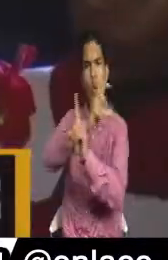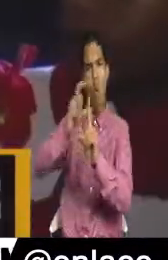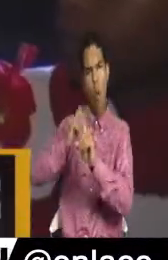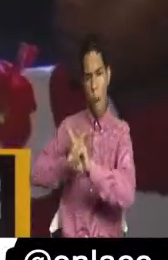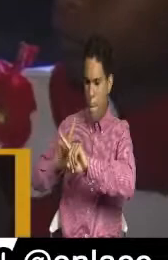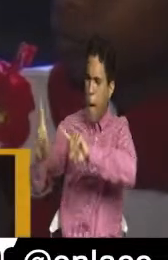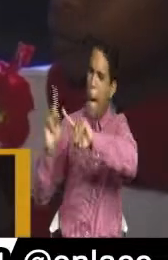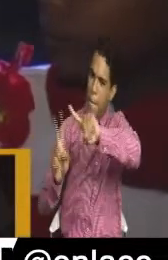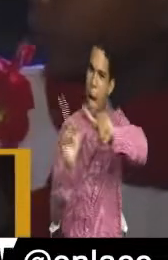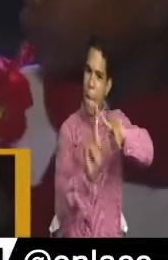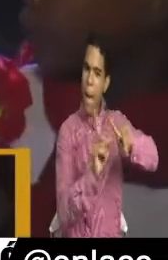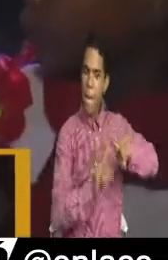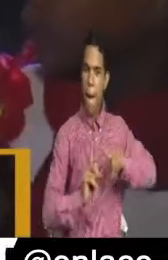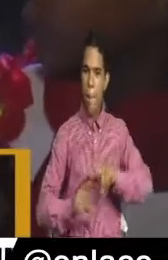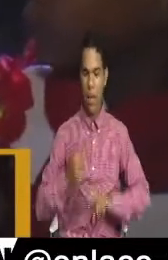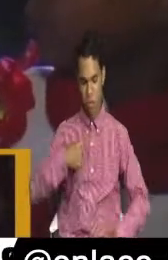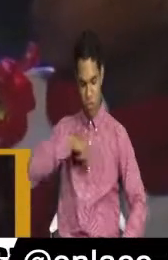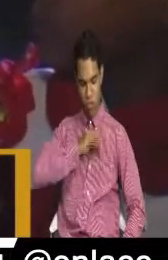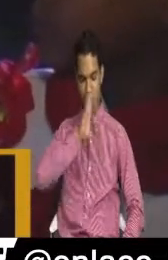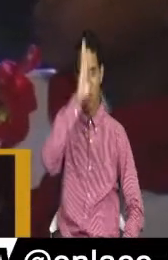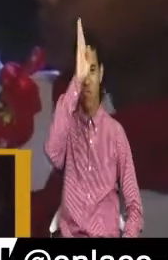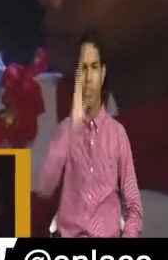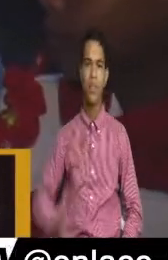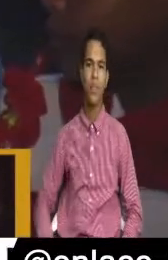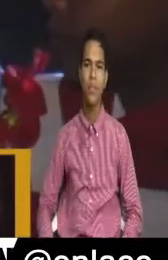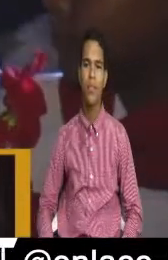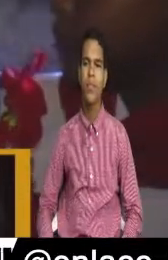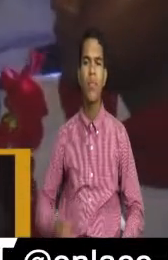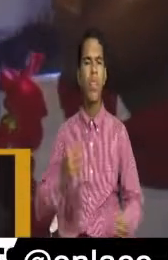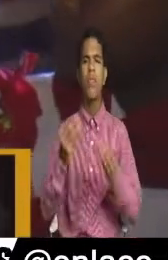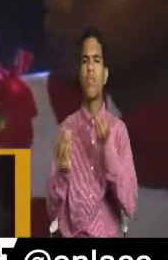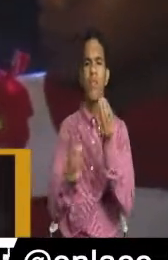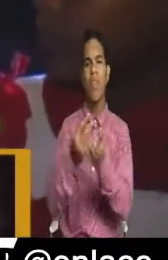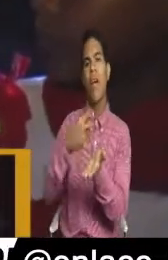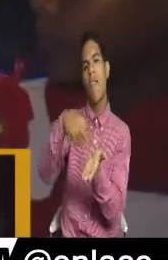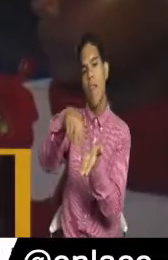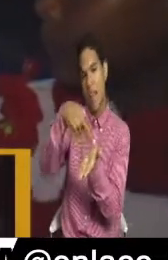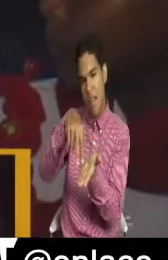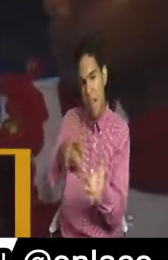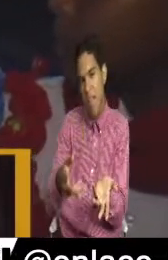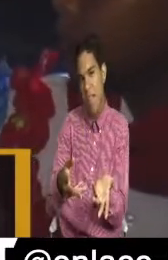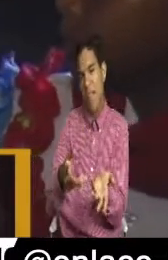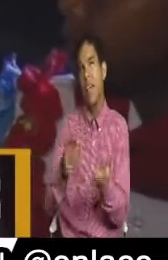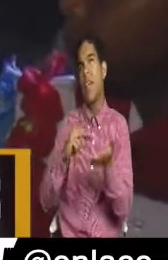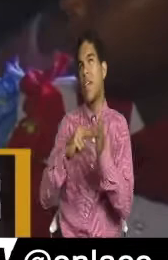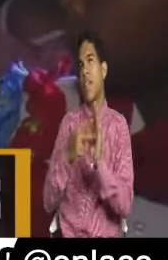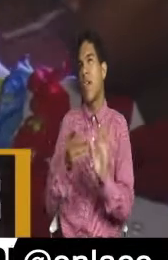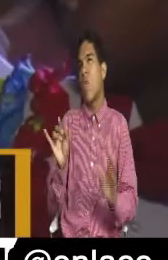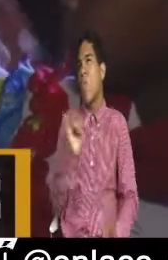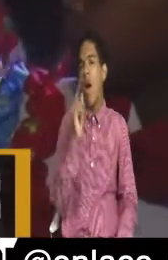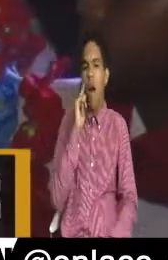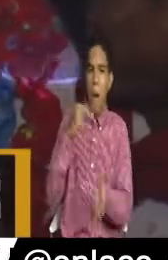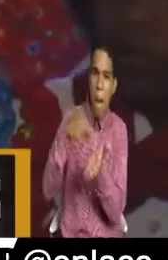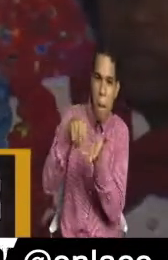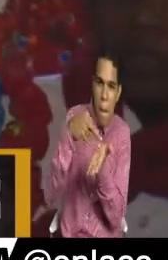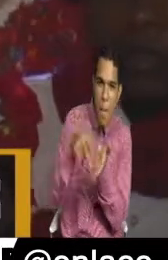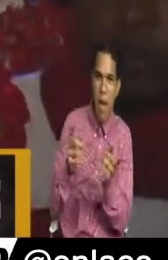grupo consiste en hacer, en bailar, o sea, hacer baile,